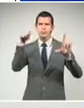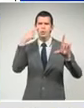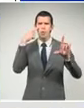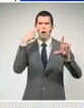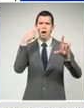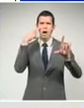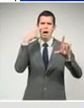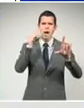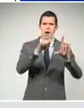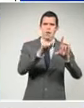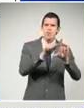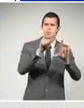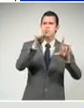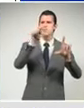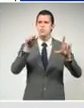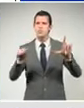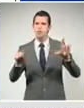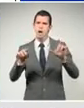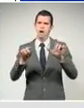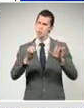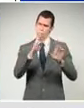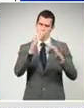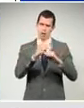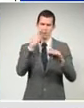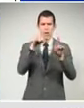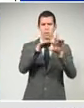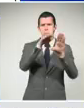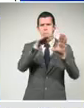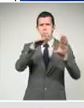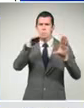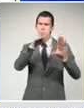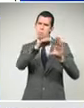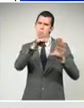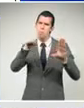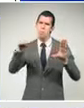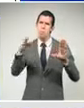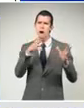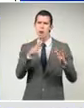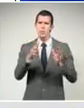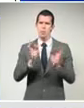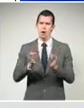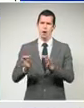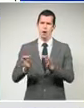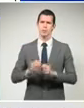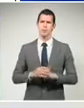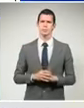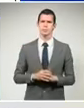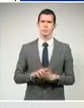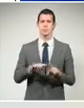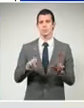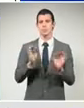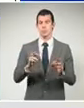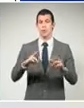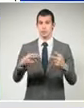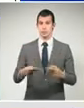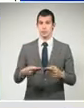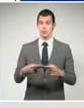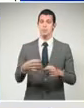como también ya habíamos dicho, el municipio Santiago de Cuba, con una tasa